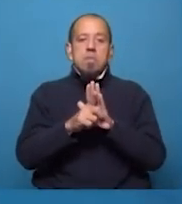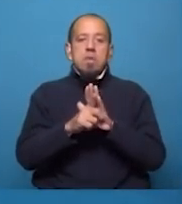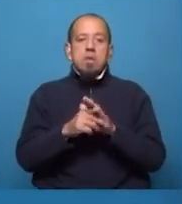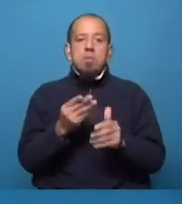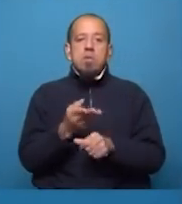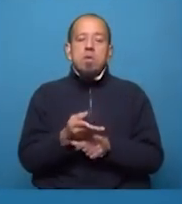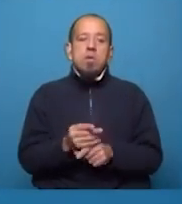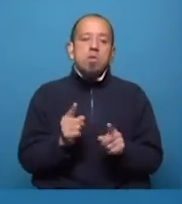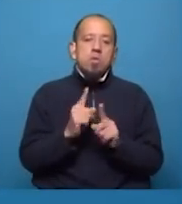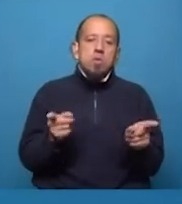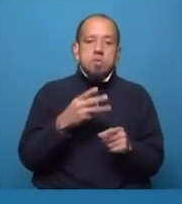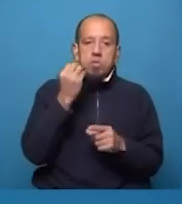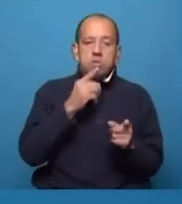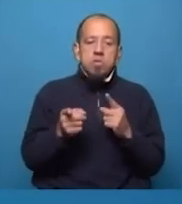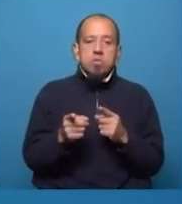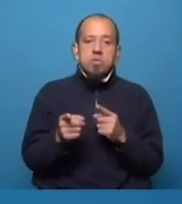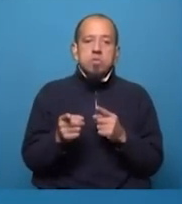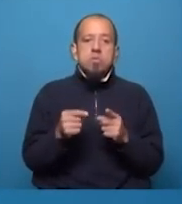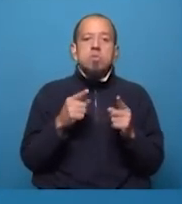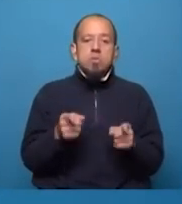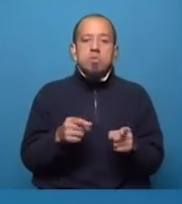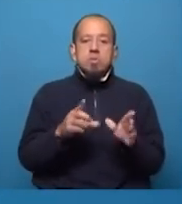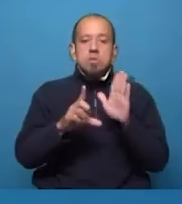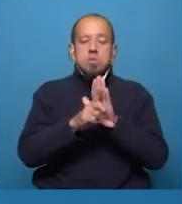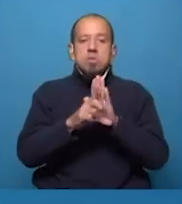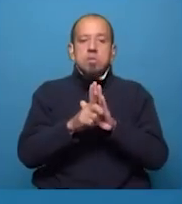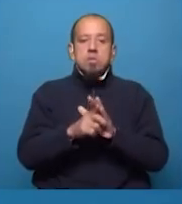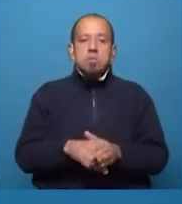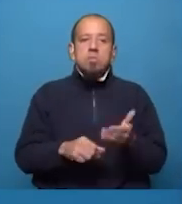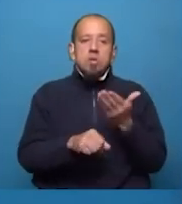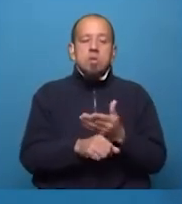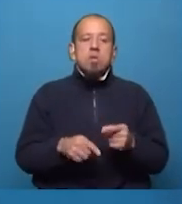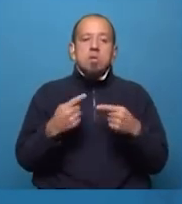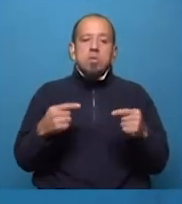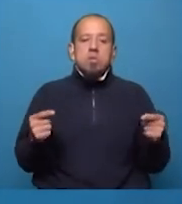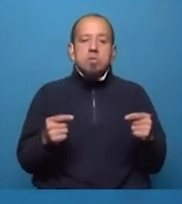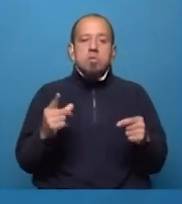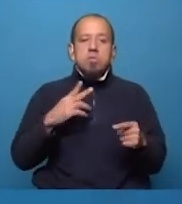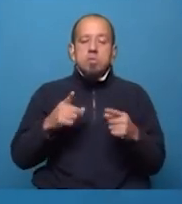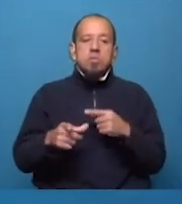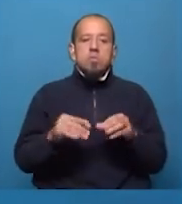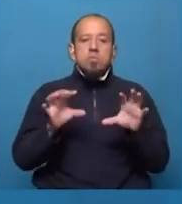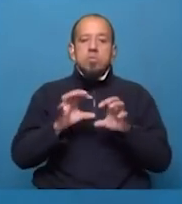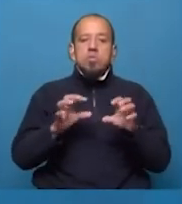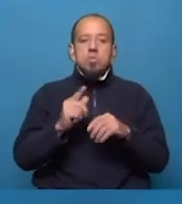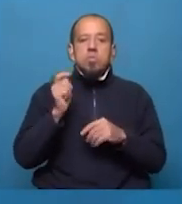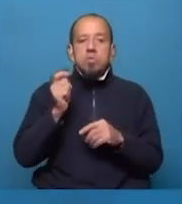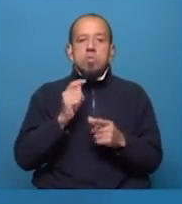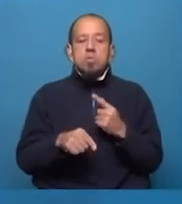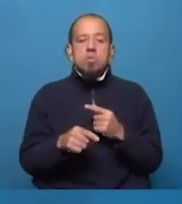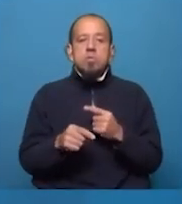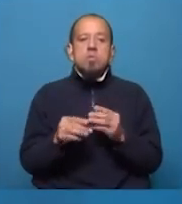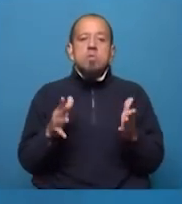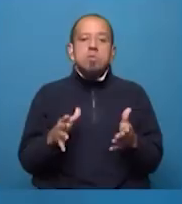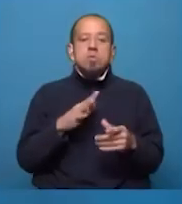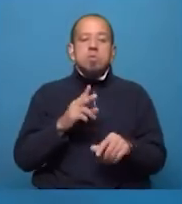no es que esté bueno que depende claro No esa ley exige cosas y le prohíbe cosas a los funcionarios públicos y el organismo